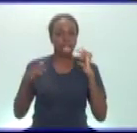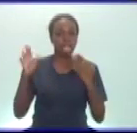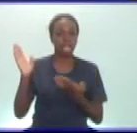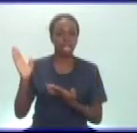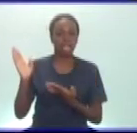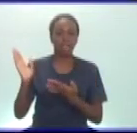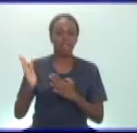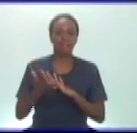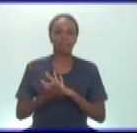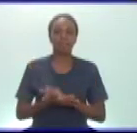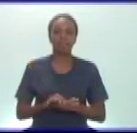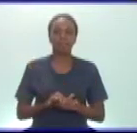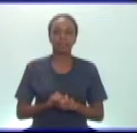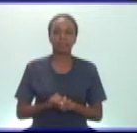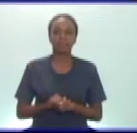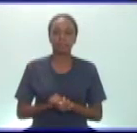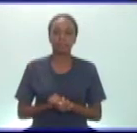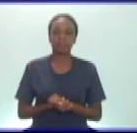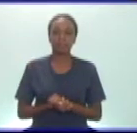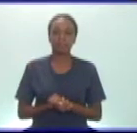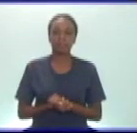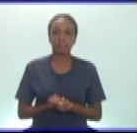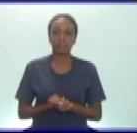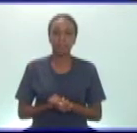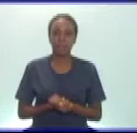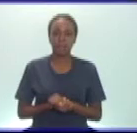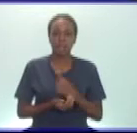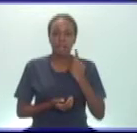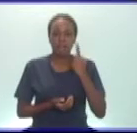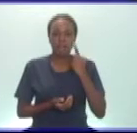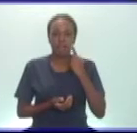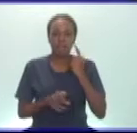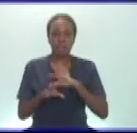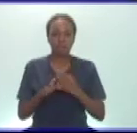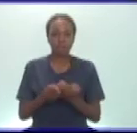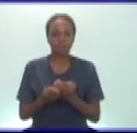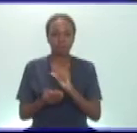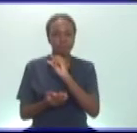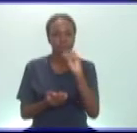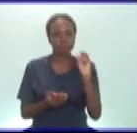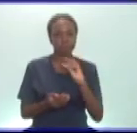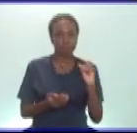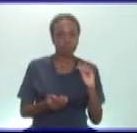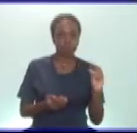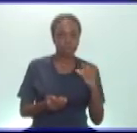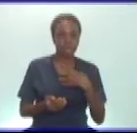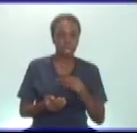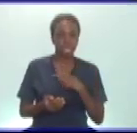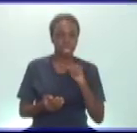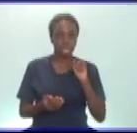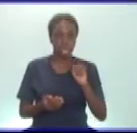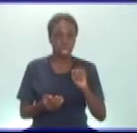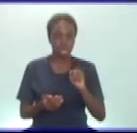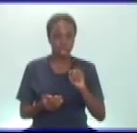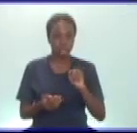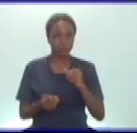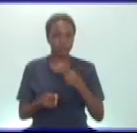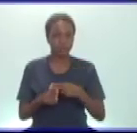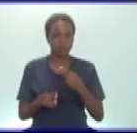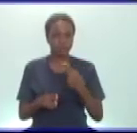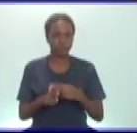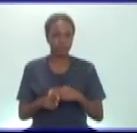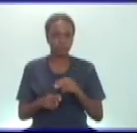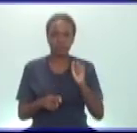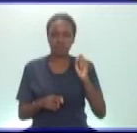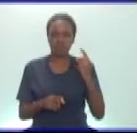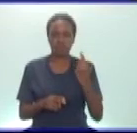Troya, Aquiles y Homero. Fíjese que en todas las oraciones que aparecen estos sustantivos están